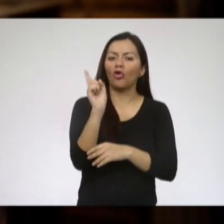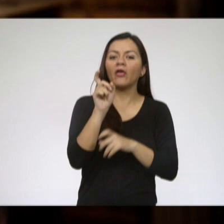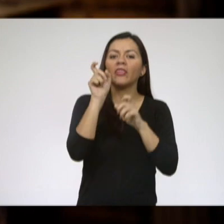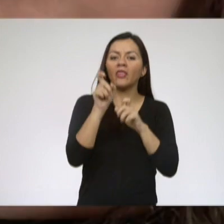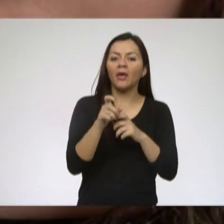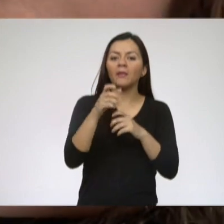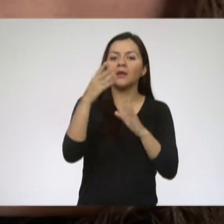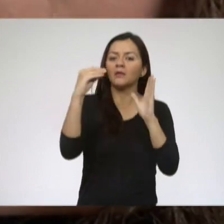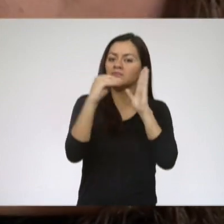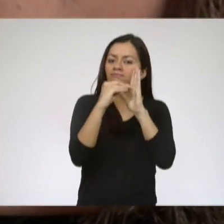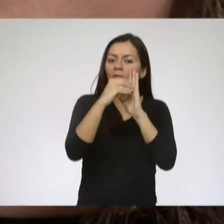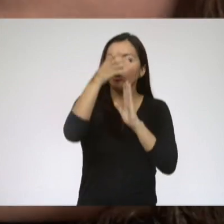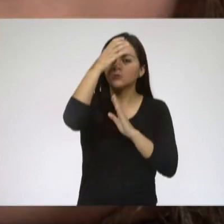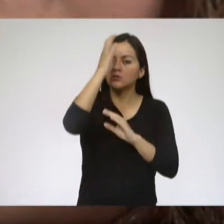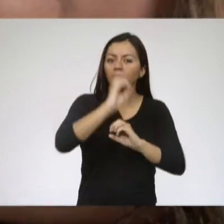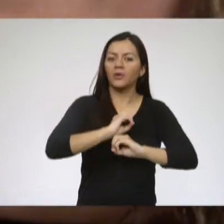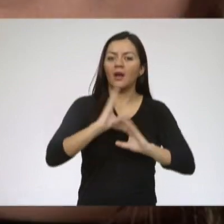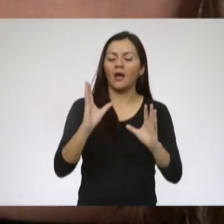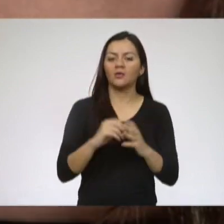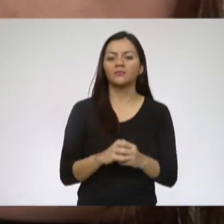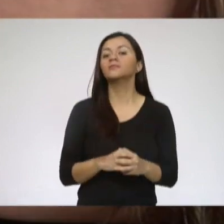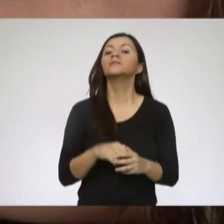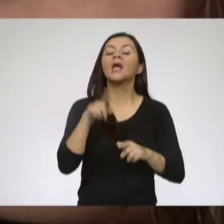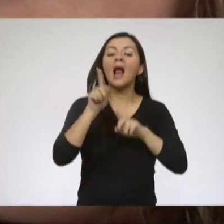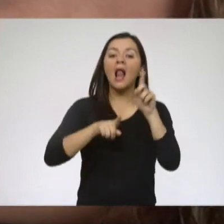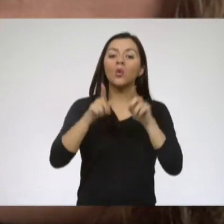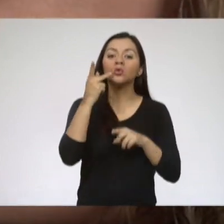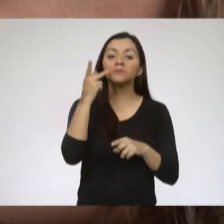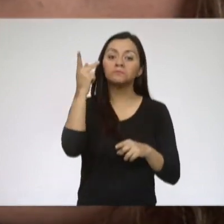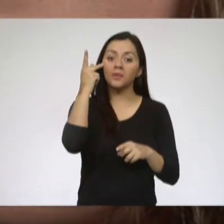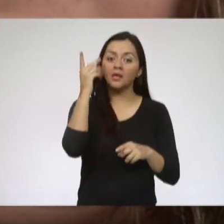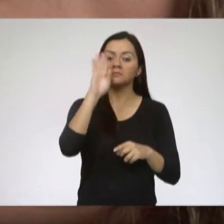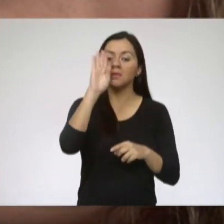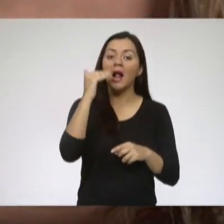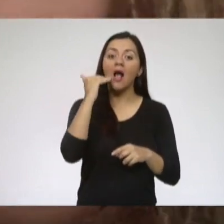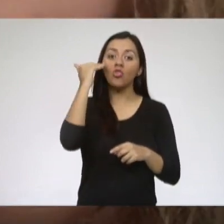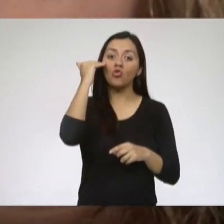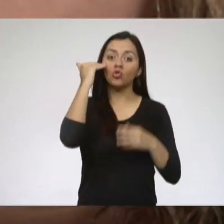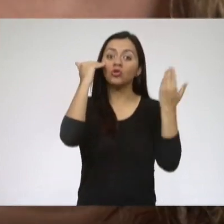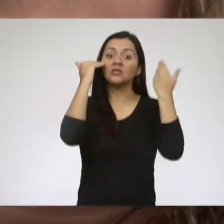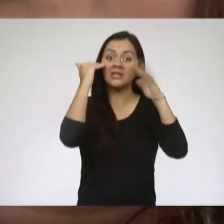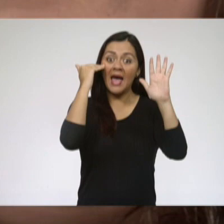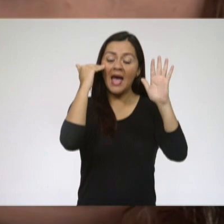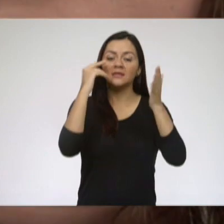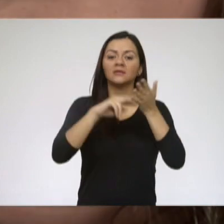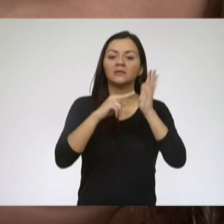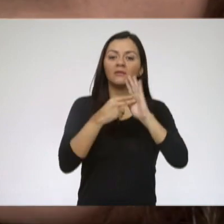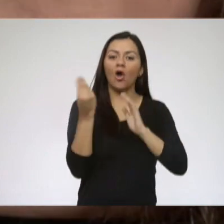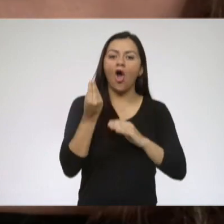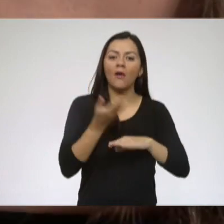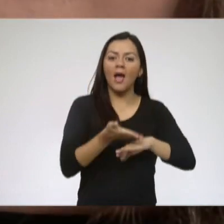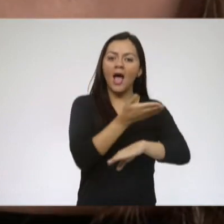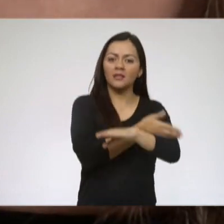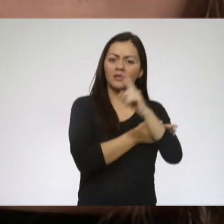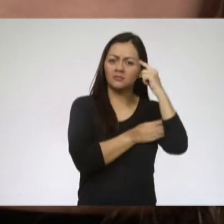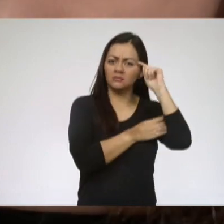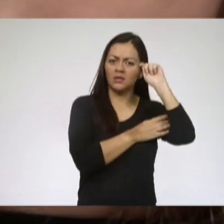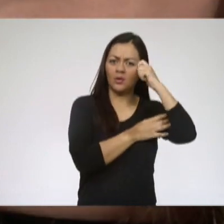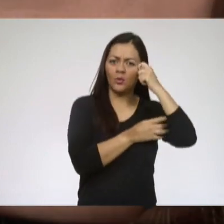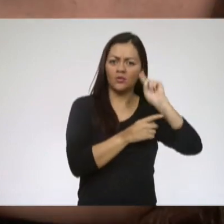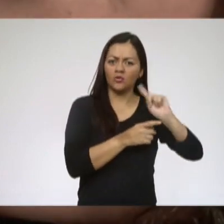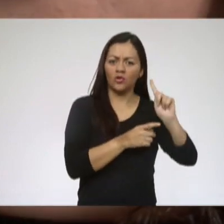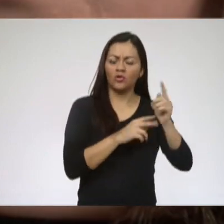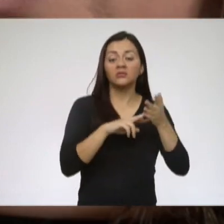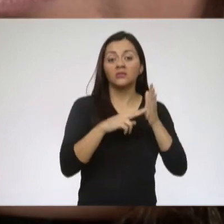un contenido. Muchos padres se olvidan que también fueron adolescentes y también vivieron o sienten vergüenza, ¿no? Porque fueron tal